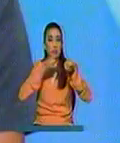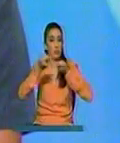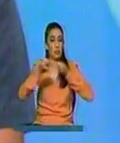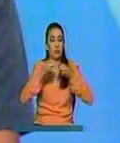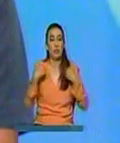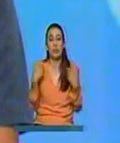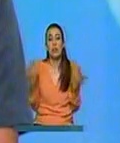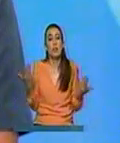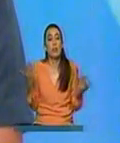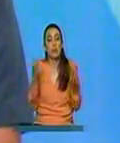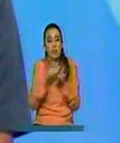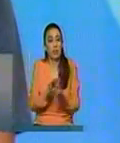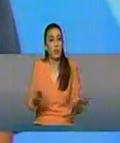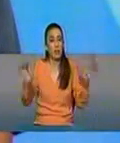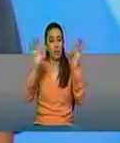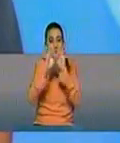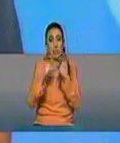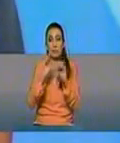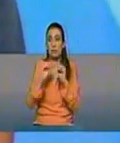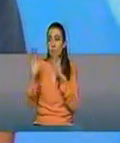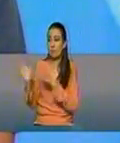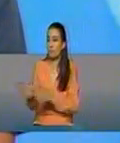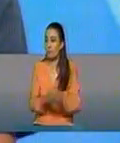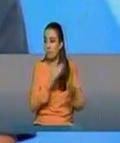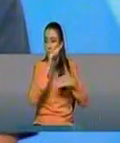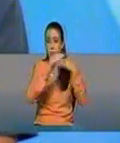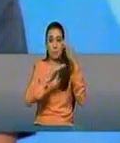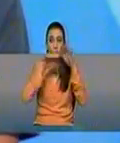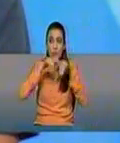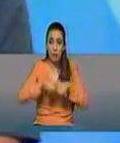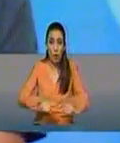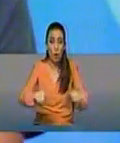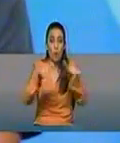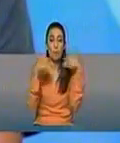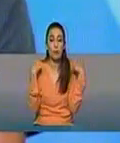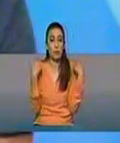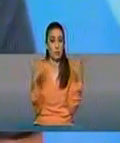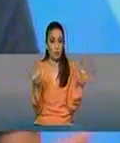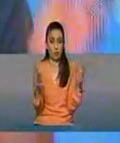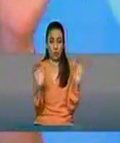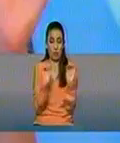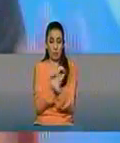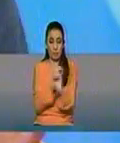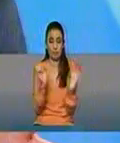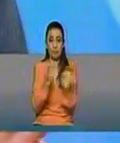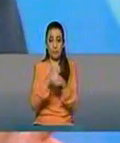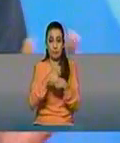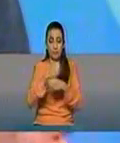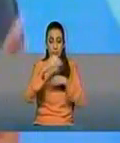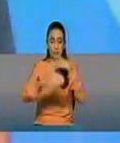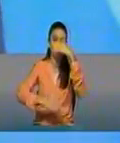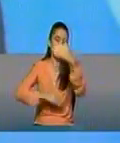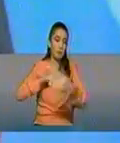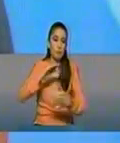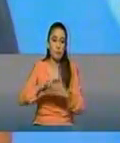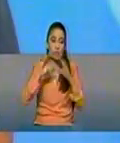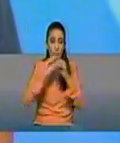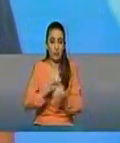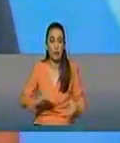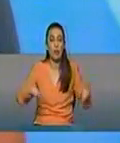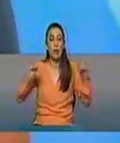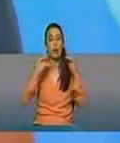en el fondo lo importante de una bolsa de valores es que tú pones capital que no sabe qué hacer con profesionales que saben qué hacer con ese